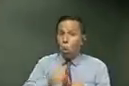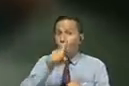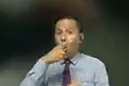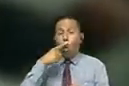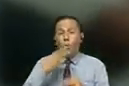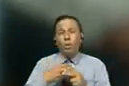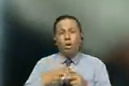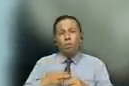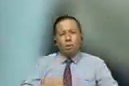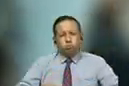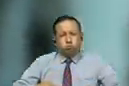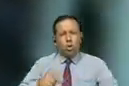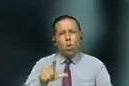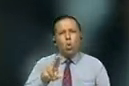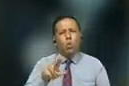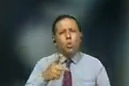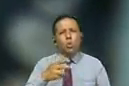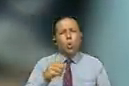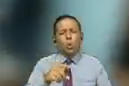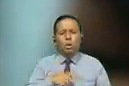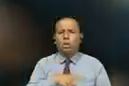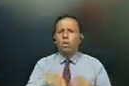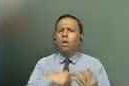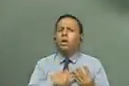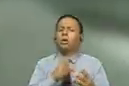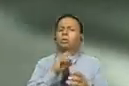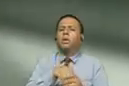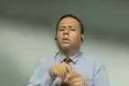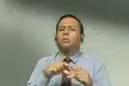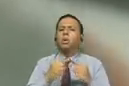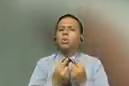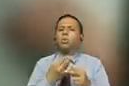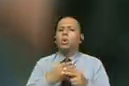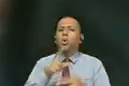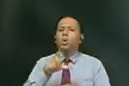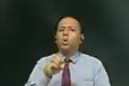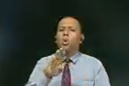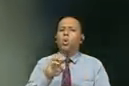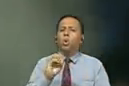la agrupación delictiva Los Lobos. 3 detenciones por actividades